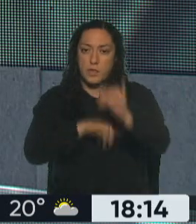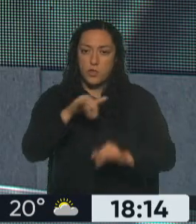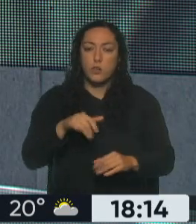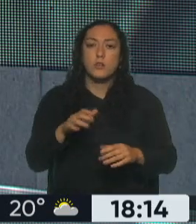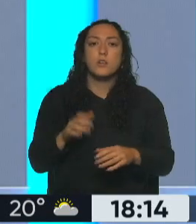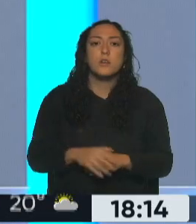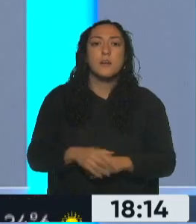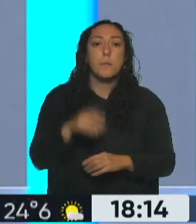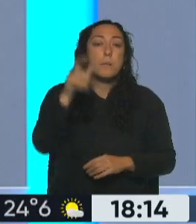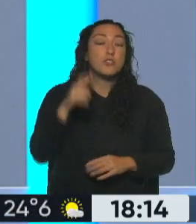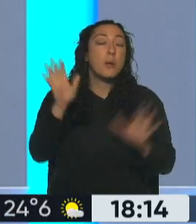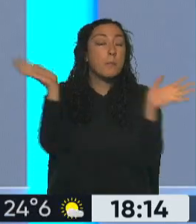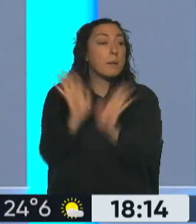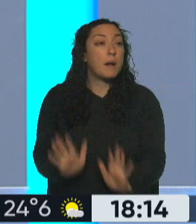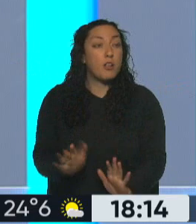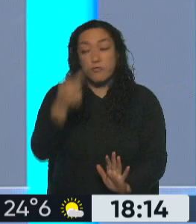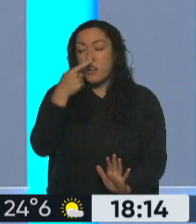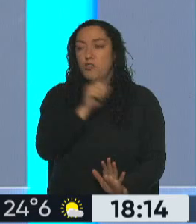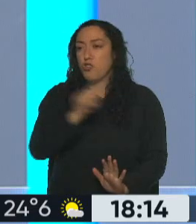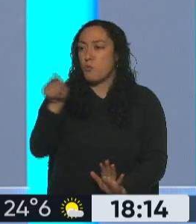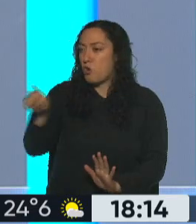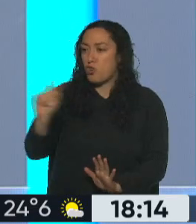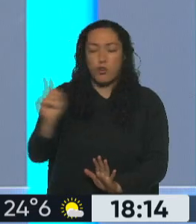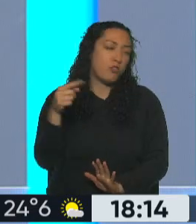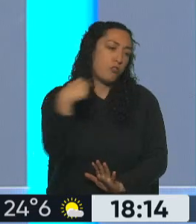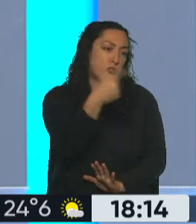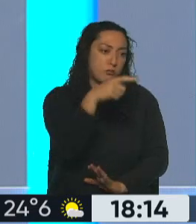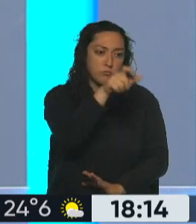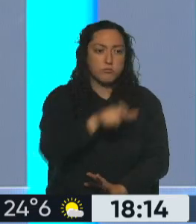la ropa. Se estaba probando la ropa y le dijeron. No, no es para vos. No es para vos. No es para vos.